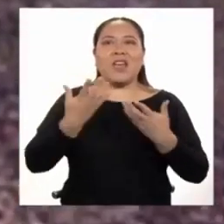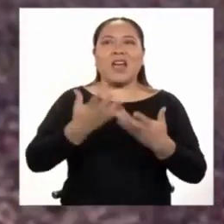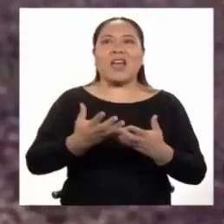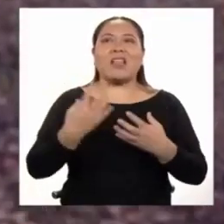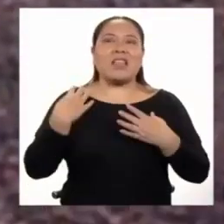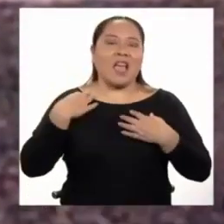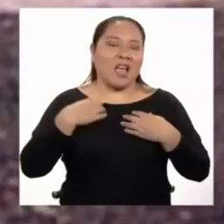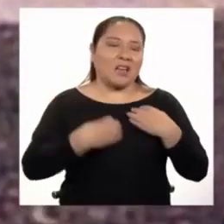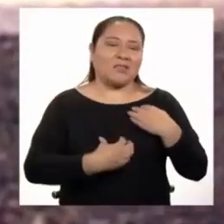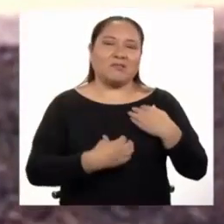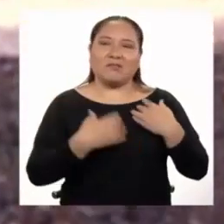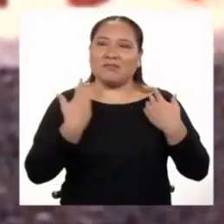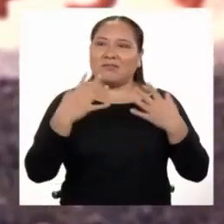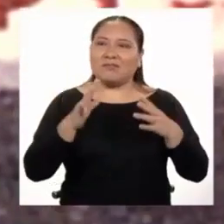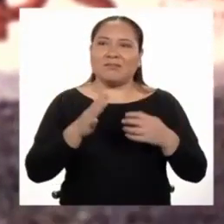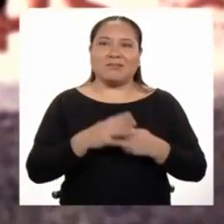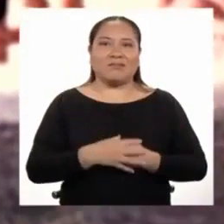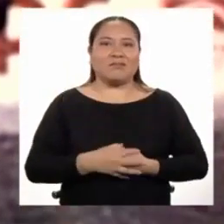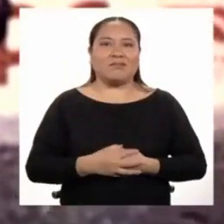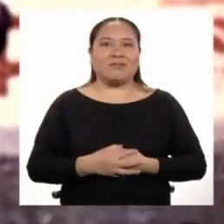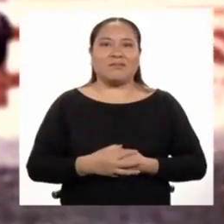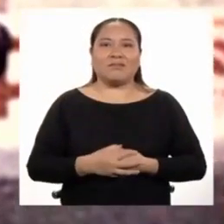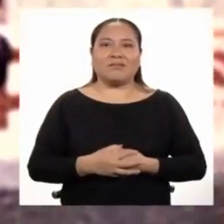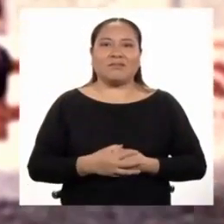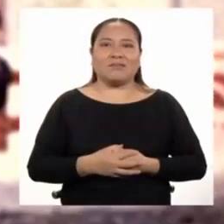cinta.